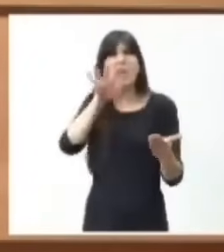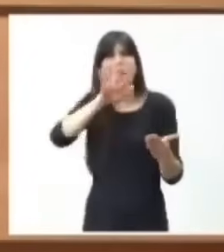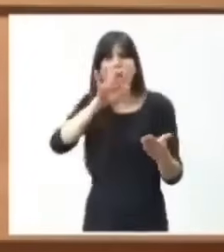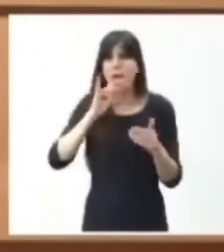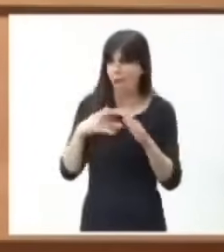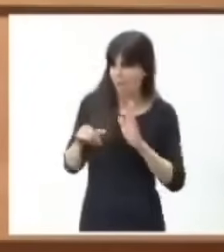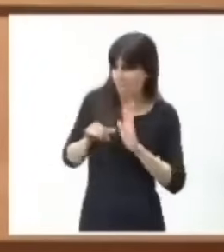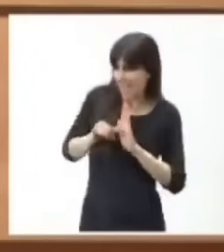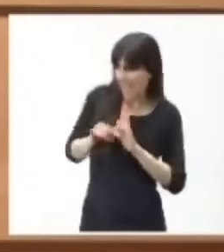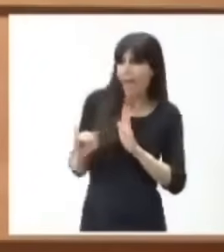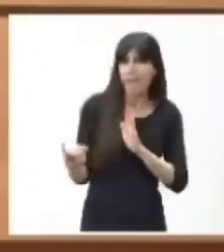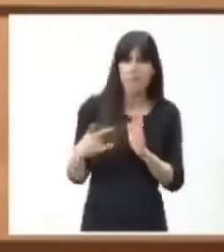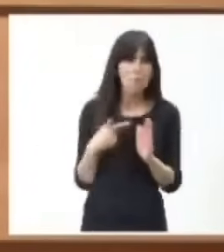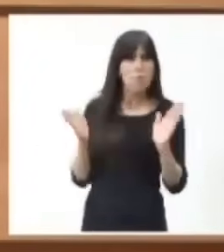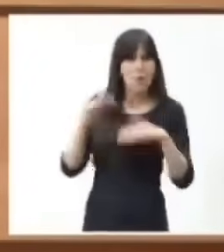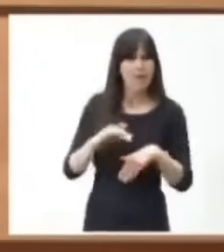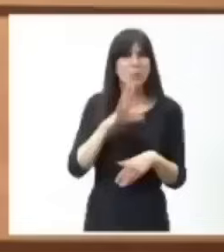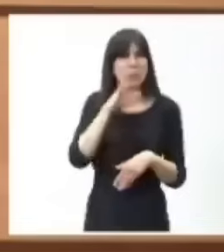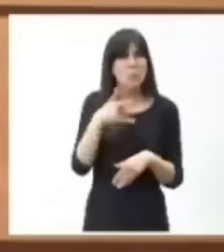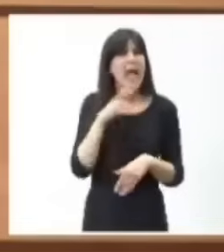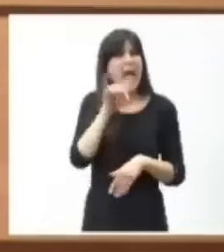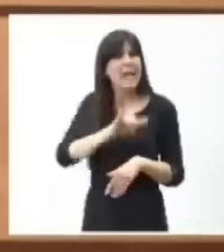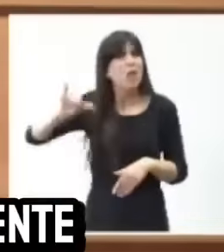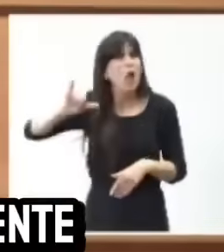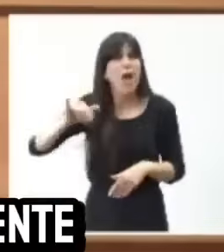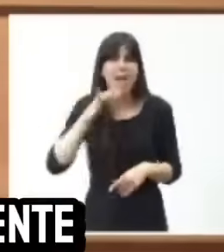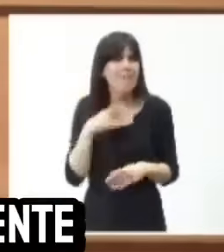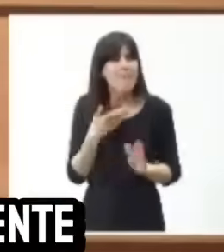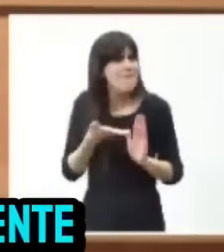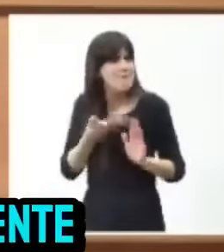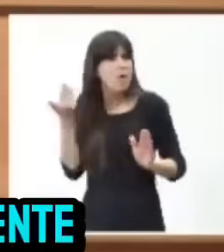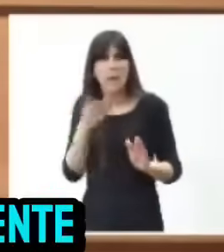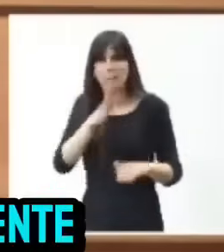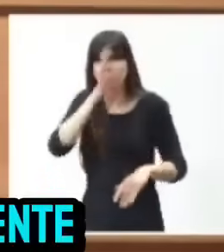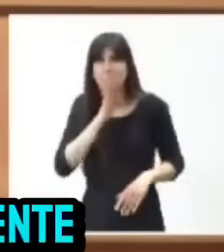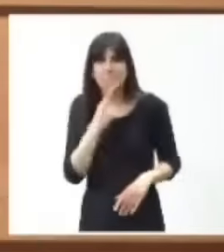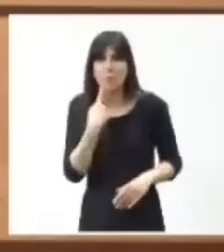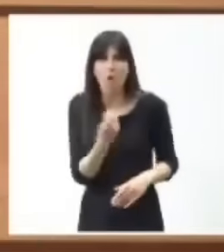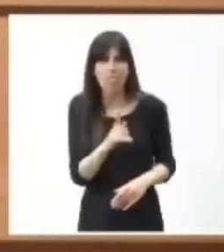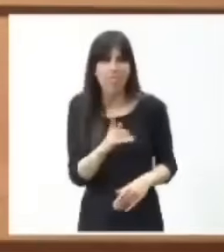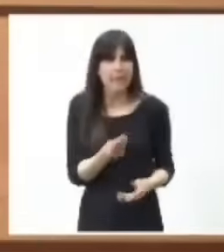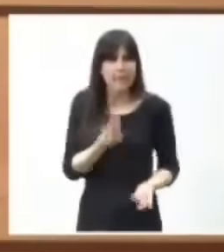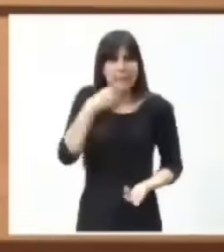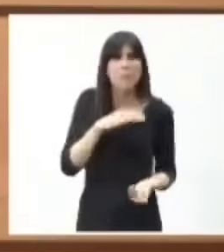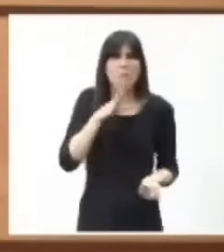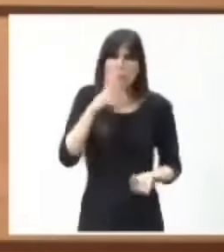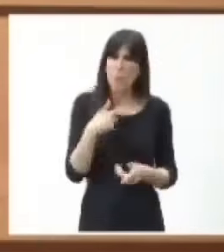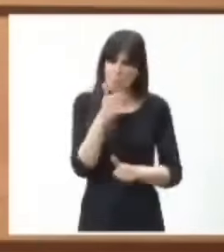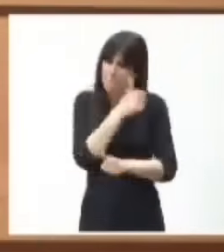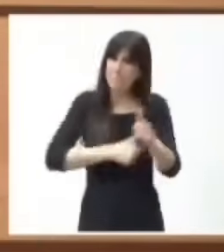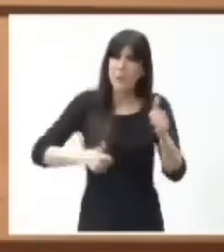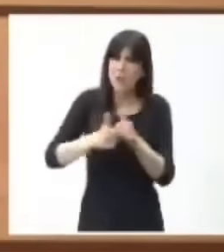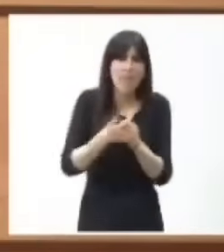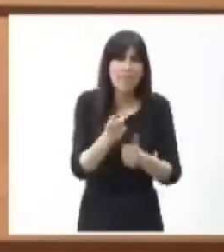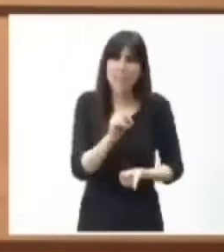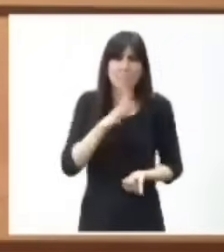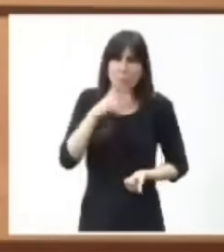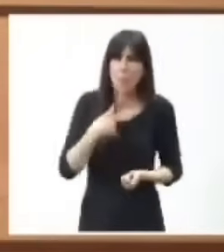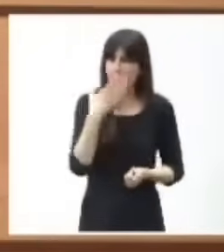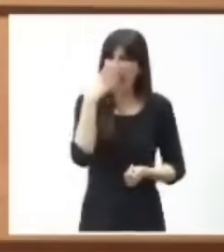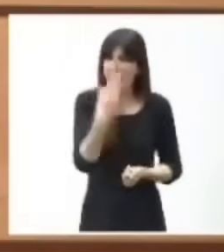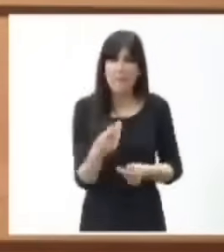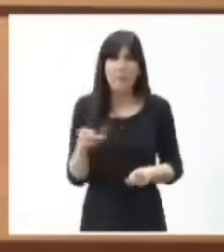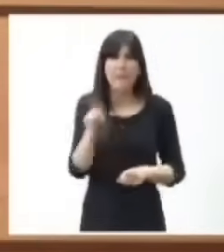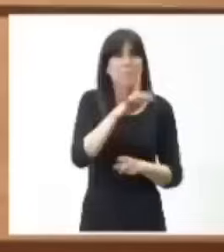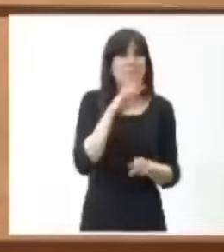es legítima. ¿Por qué ha omitido a La Rioja como uno de los territorios absolutamente prioritarios para la llegada de la alta velocidad